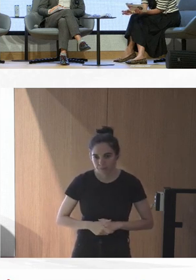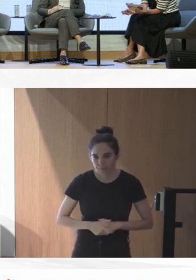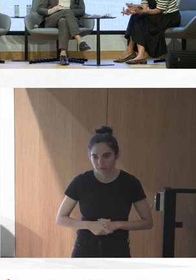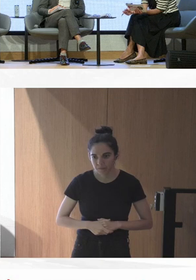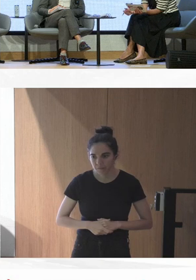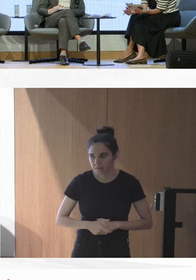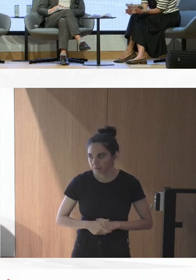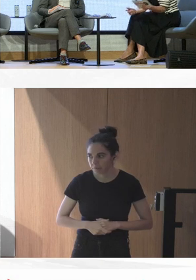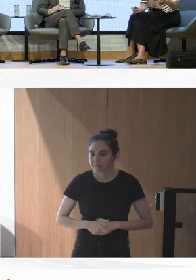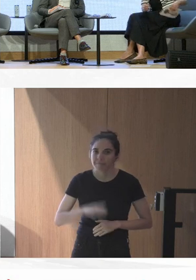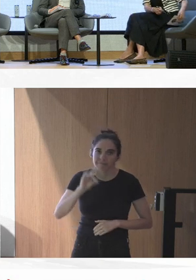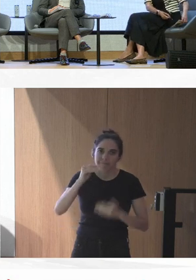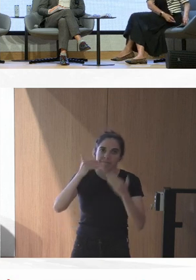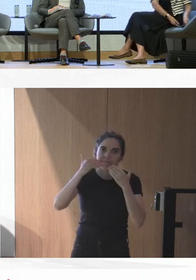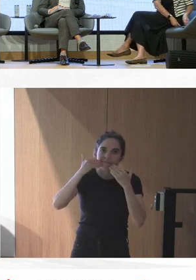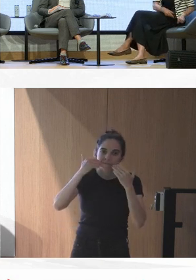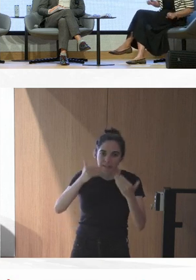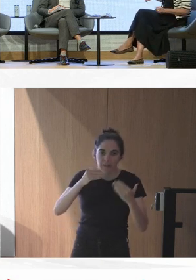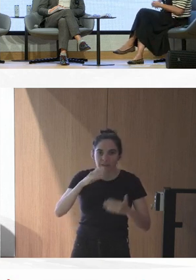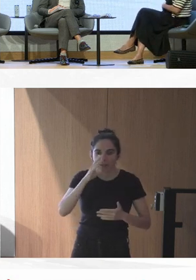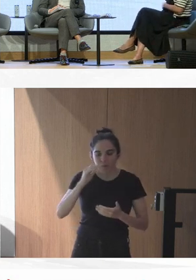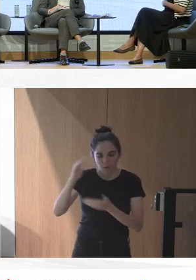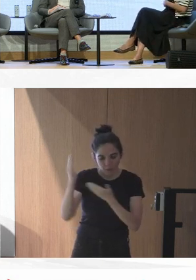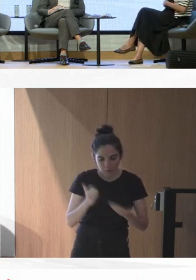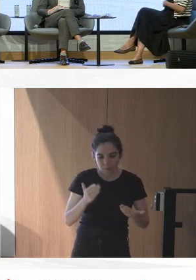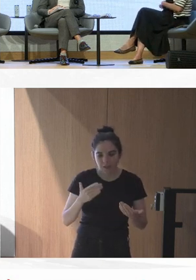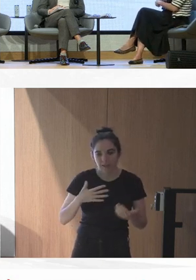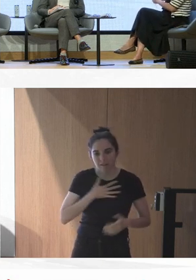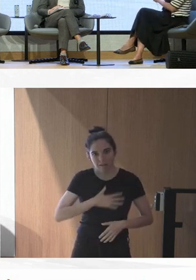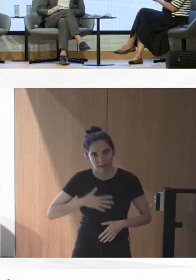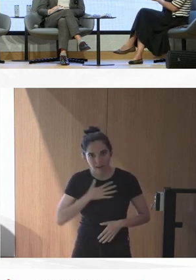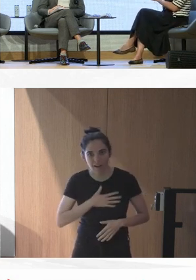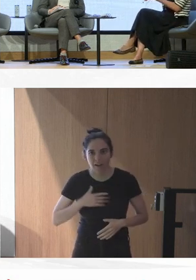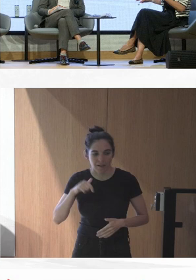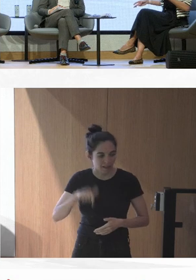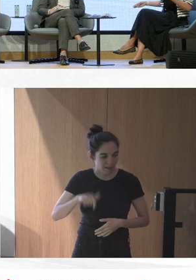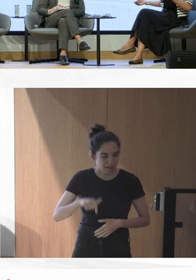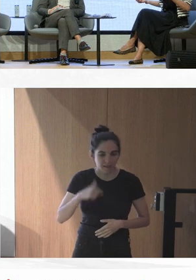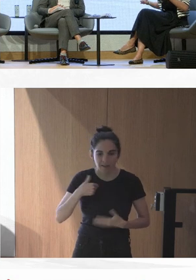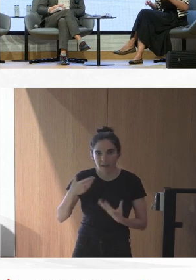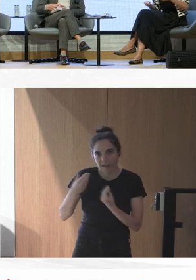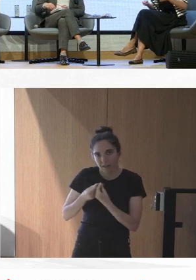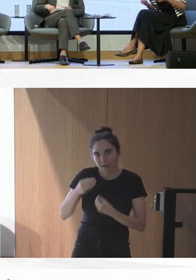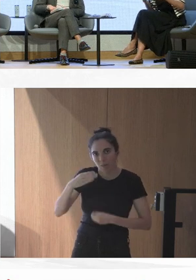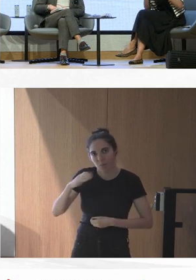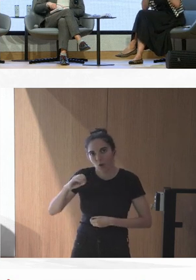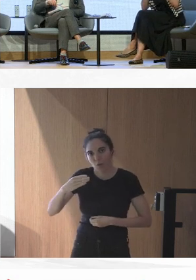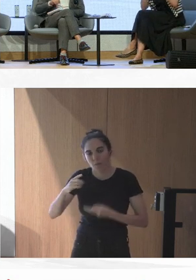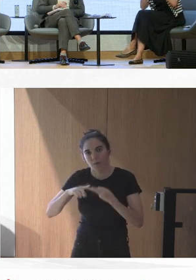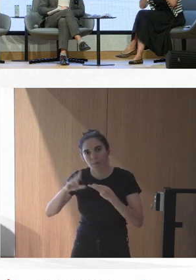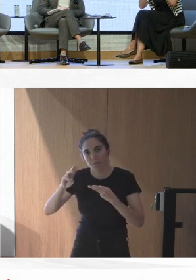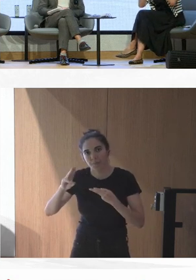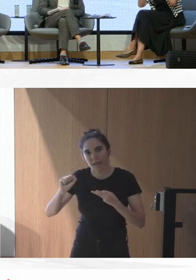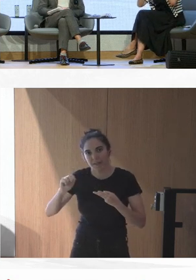Sí, muchas gracias por la invitación. Es un gusto poder estar aquí con ustedes, con Bob y con Patricia. Yo quisiera